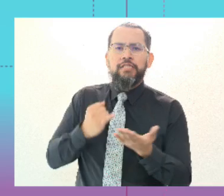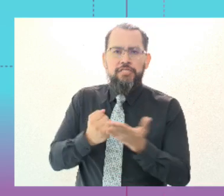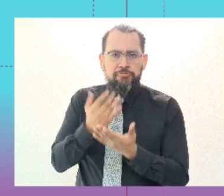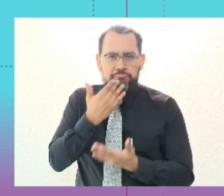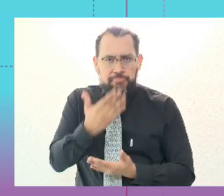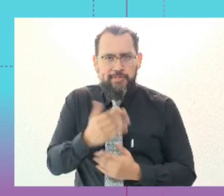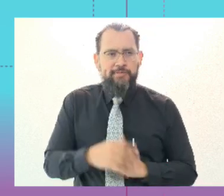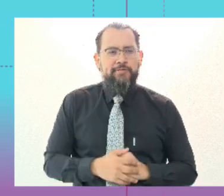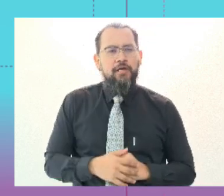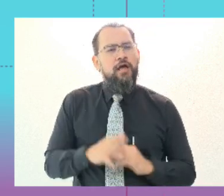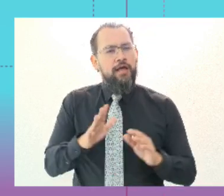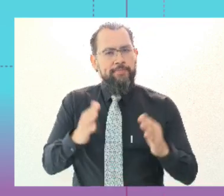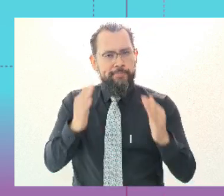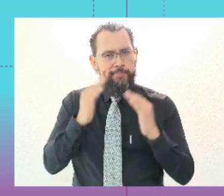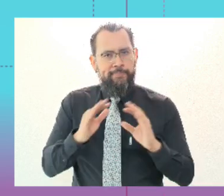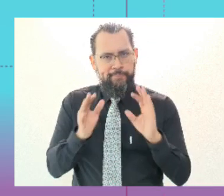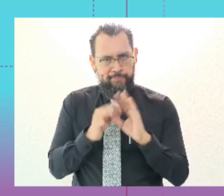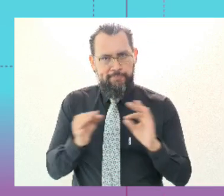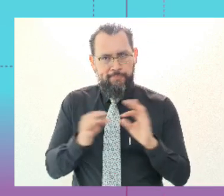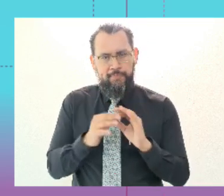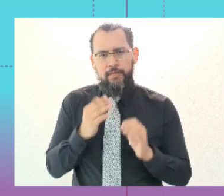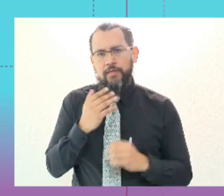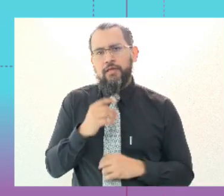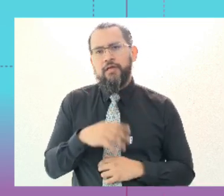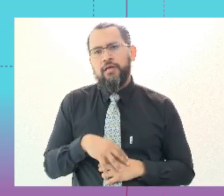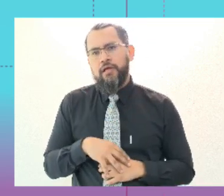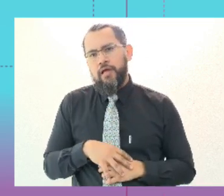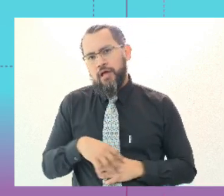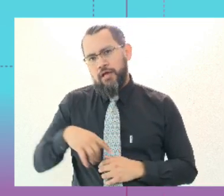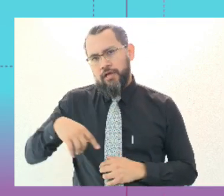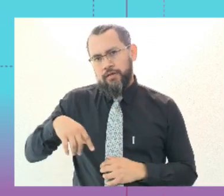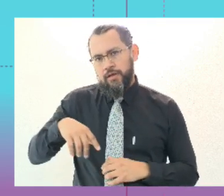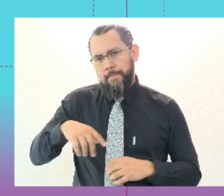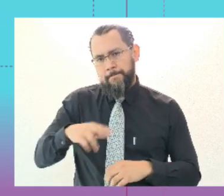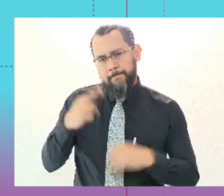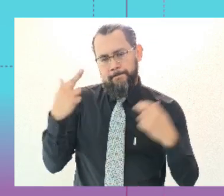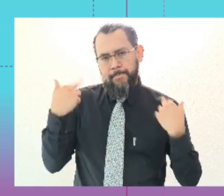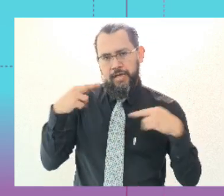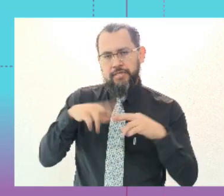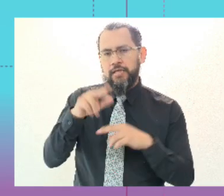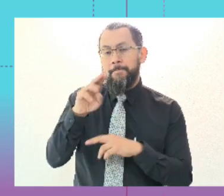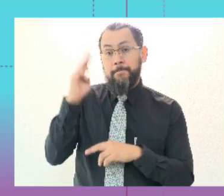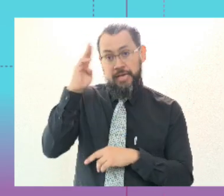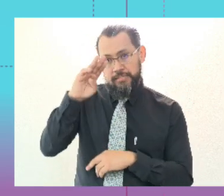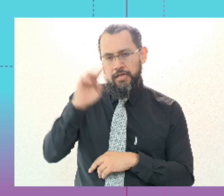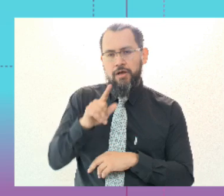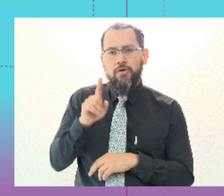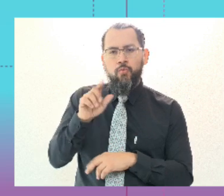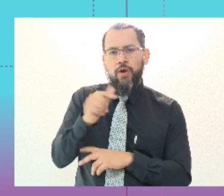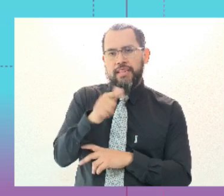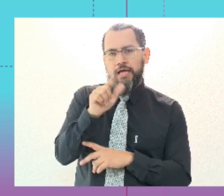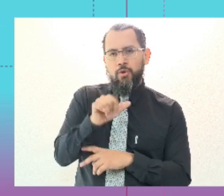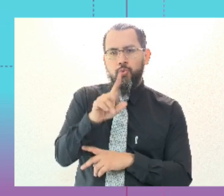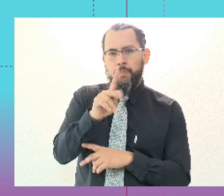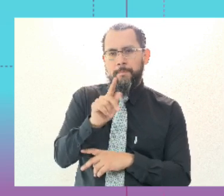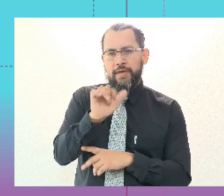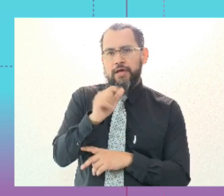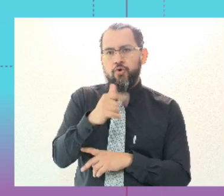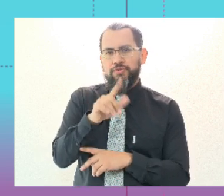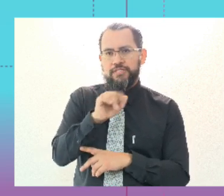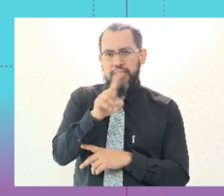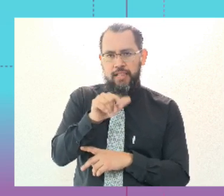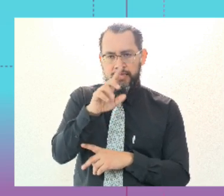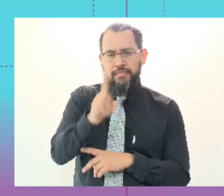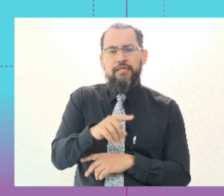comentar quiénes nos acompañan. Nos acompaña la maestra Guadalupe López González, directora del Centro